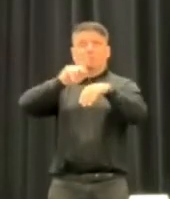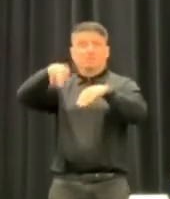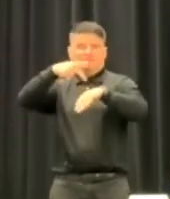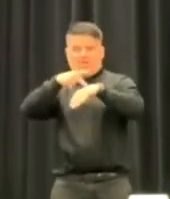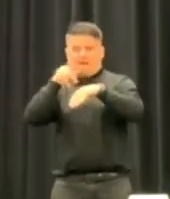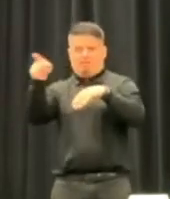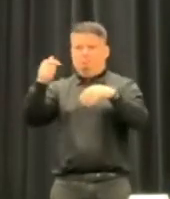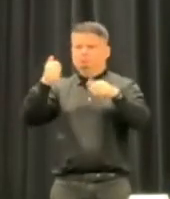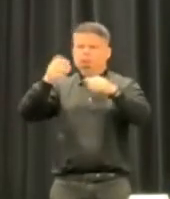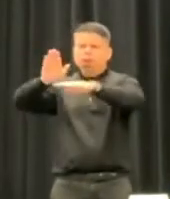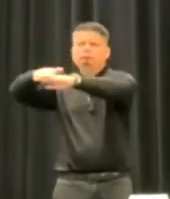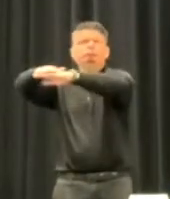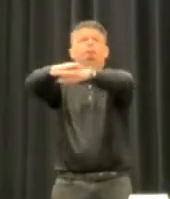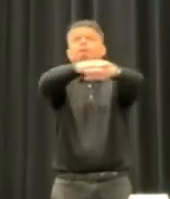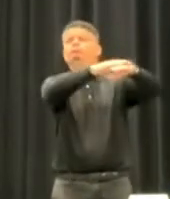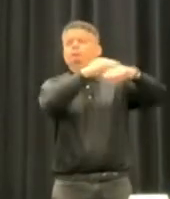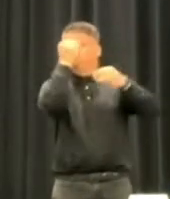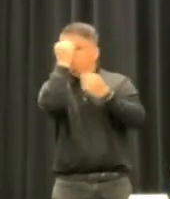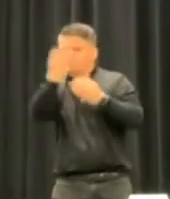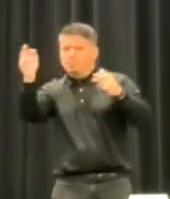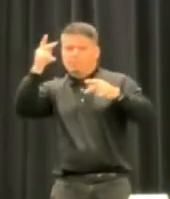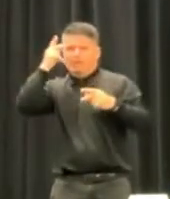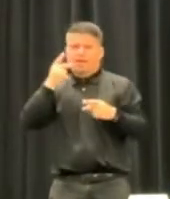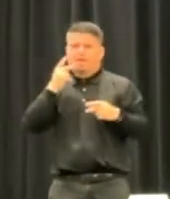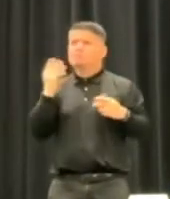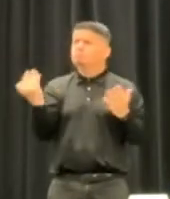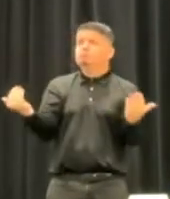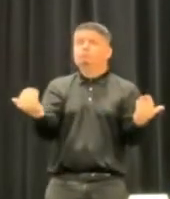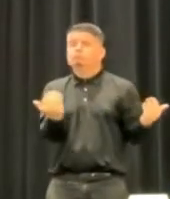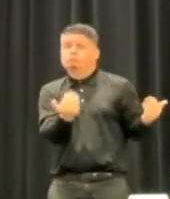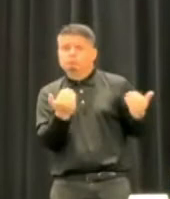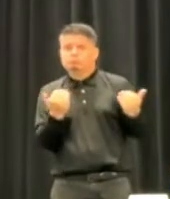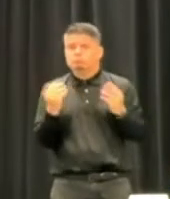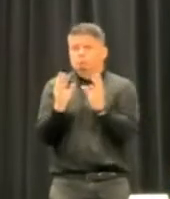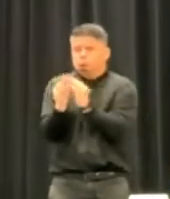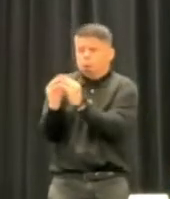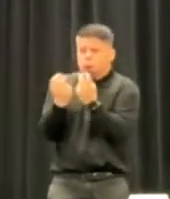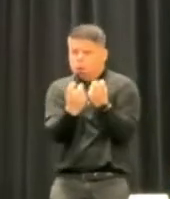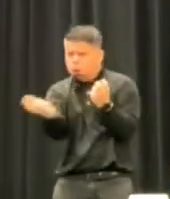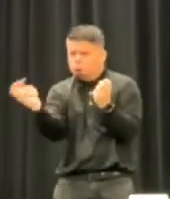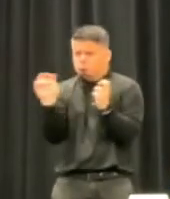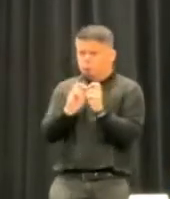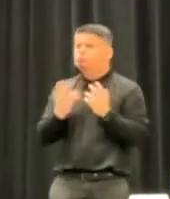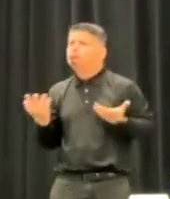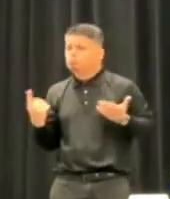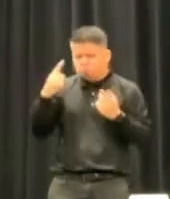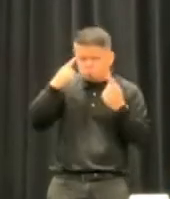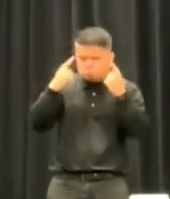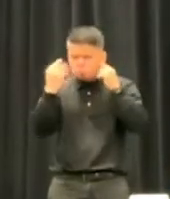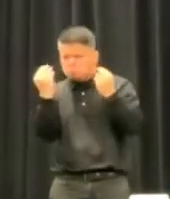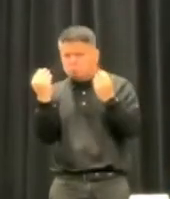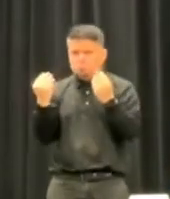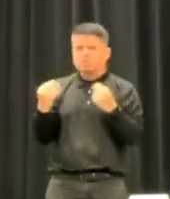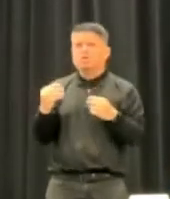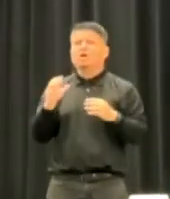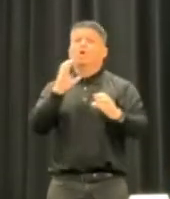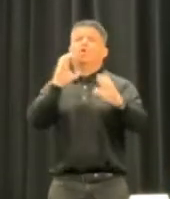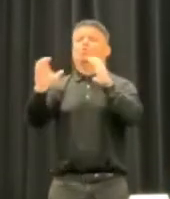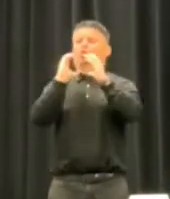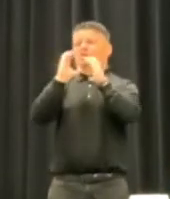asambleas con todos los padres de la escuela y volvemos la clave es la comunicación que el padre conozca